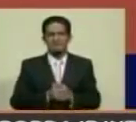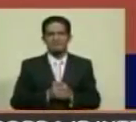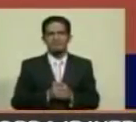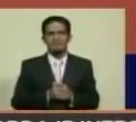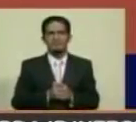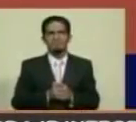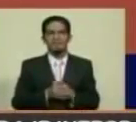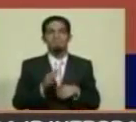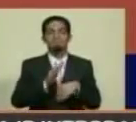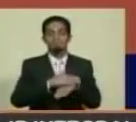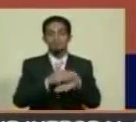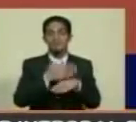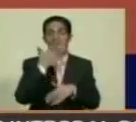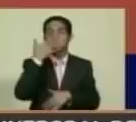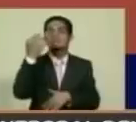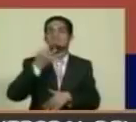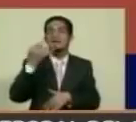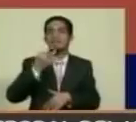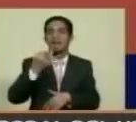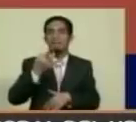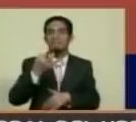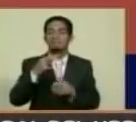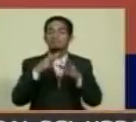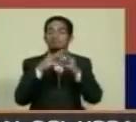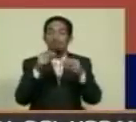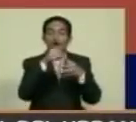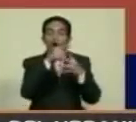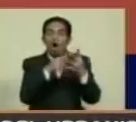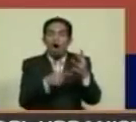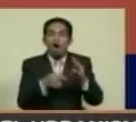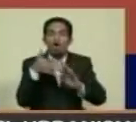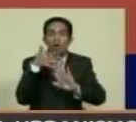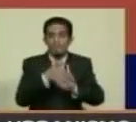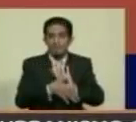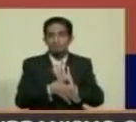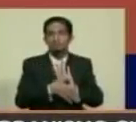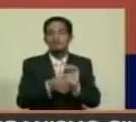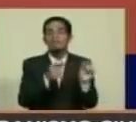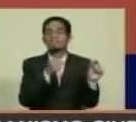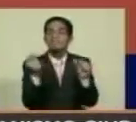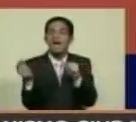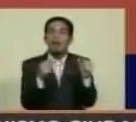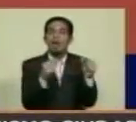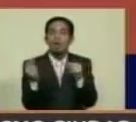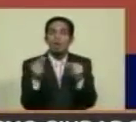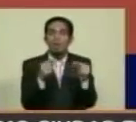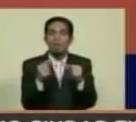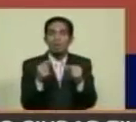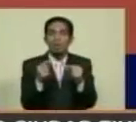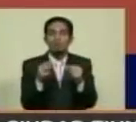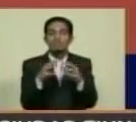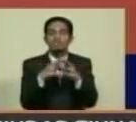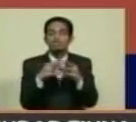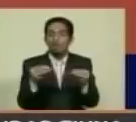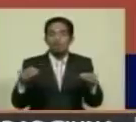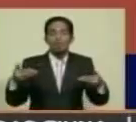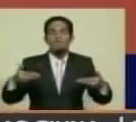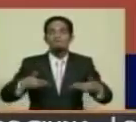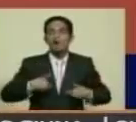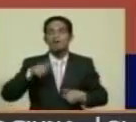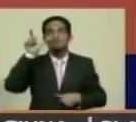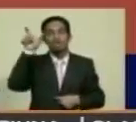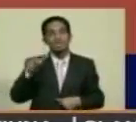Porque la verdad de todo lo que ocurrió con respecto al diálogo y de todos los esfuerzos de Zapatero